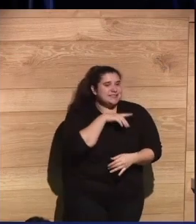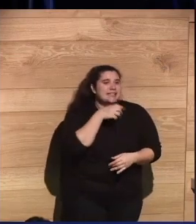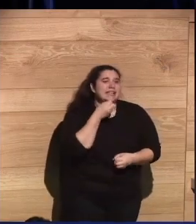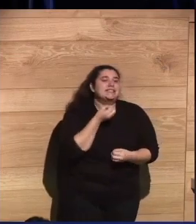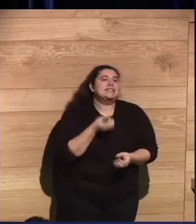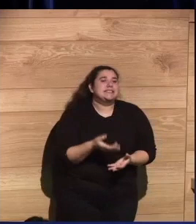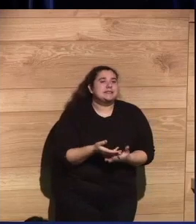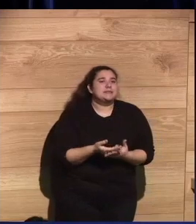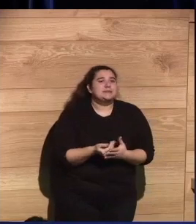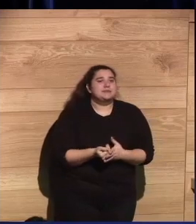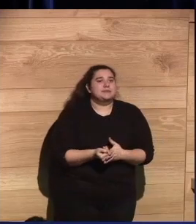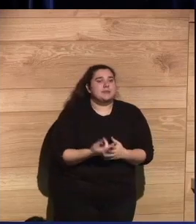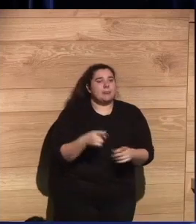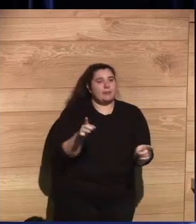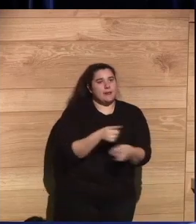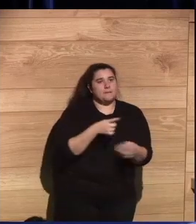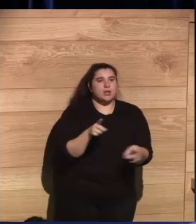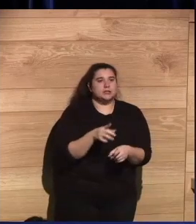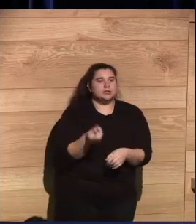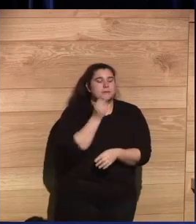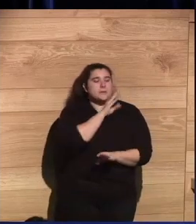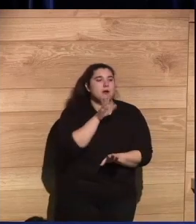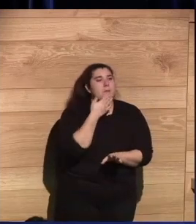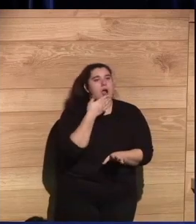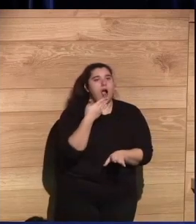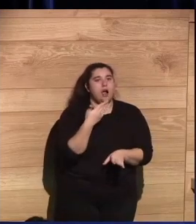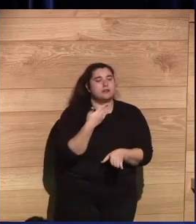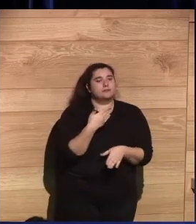poder definirla. La música es lo mejor que tenemos para poder